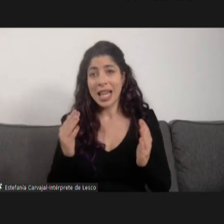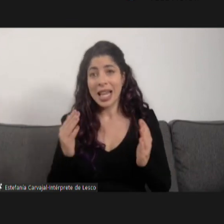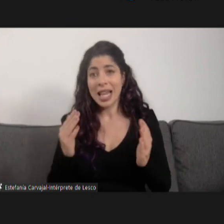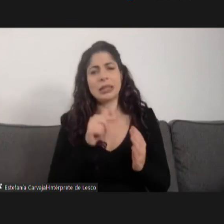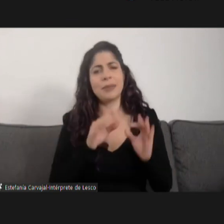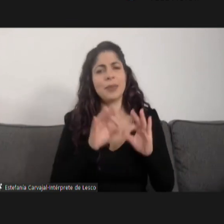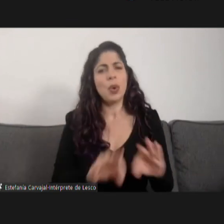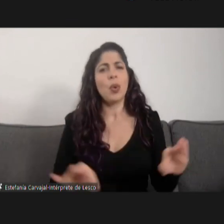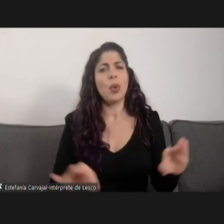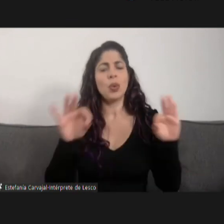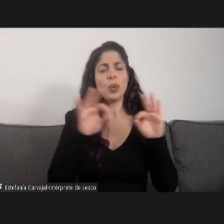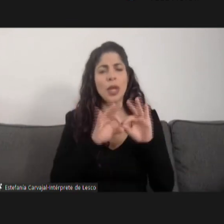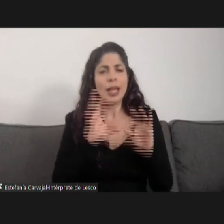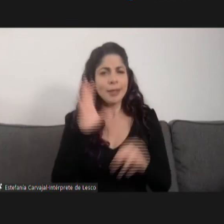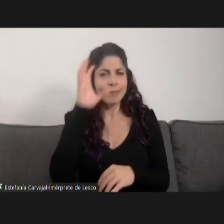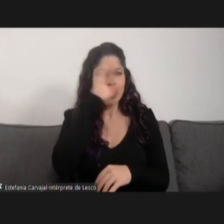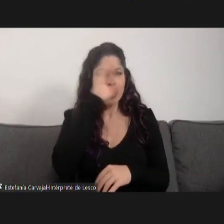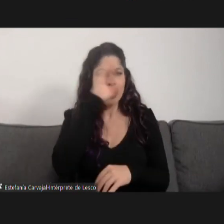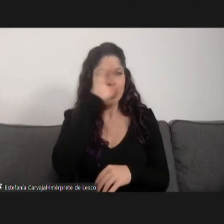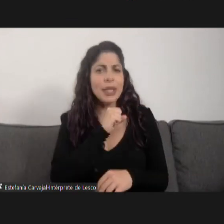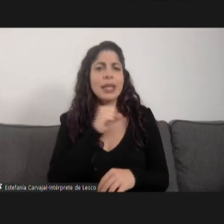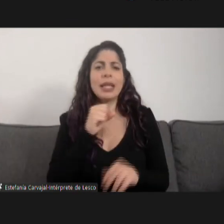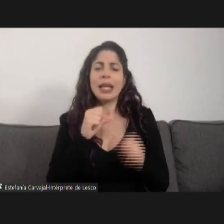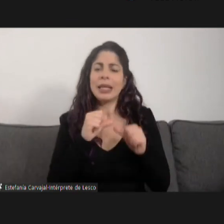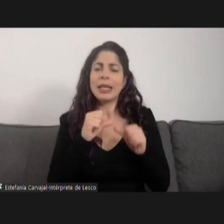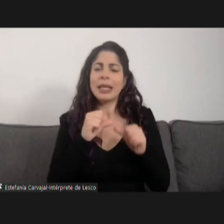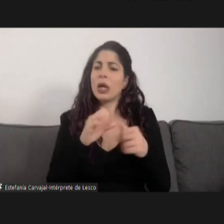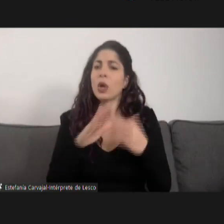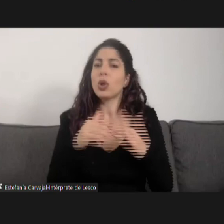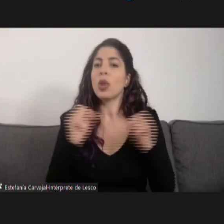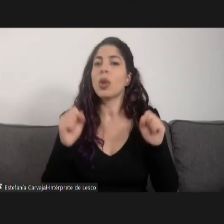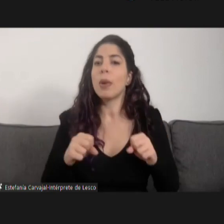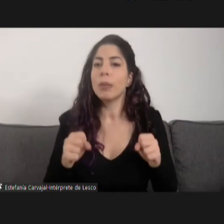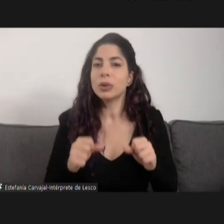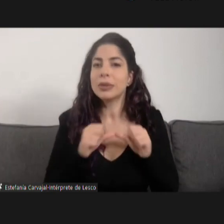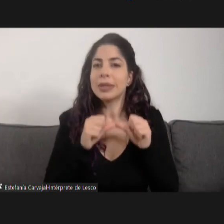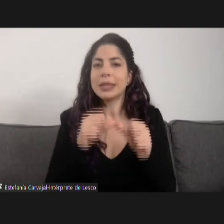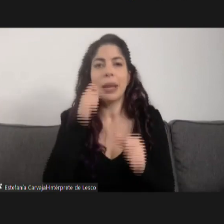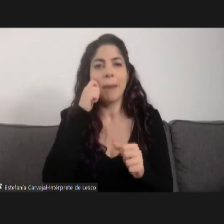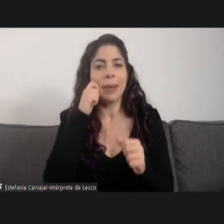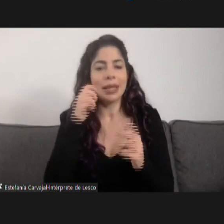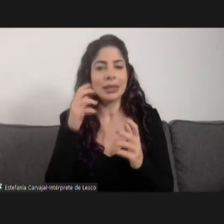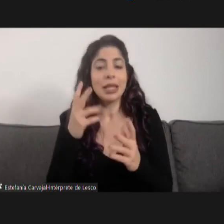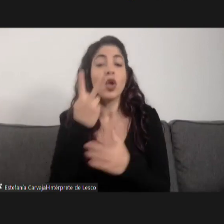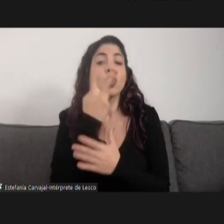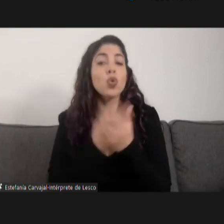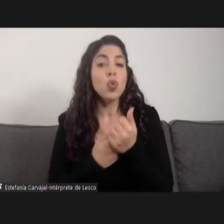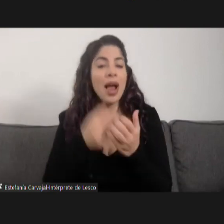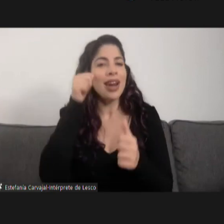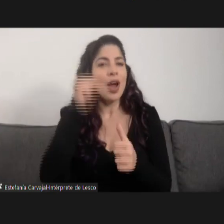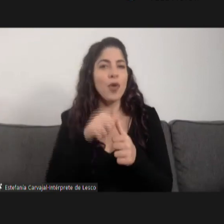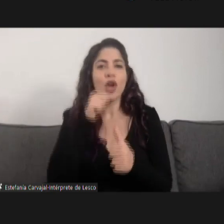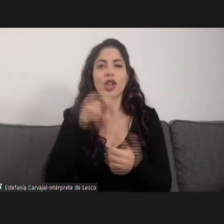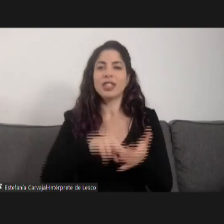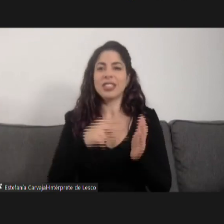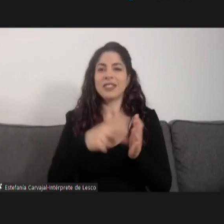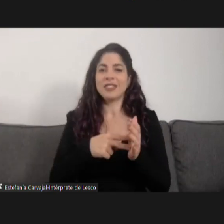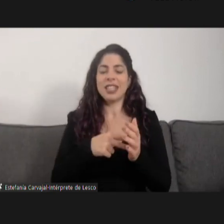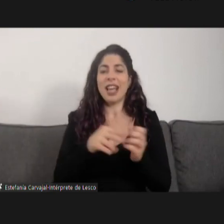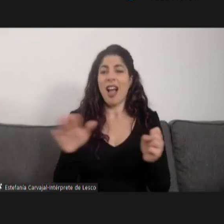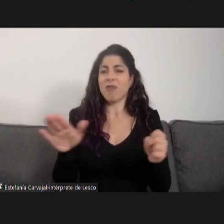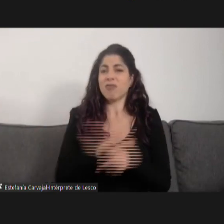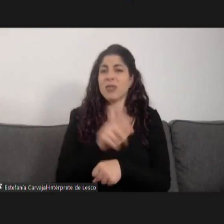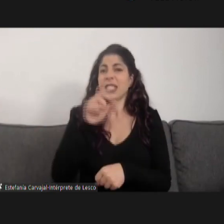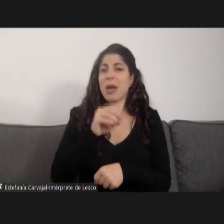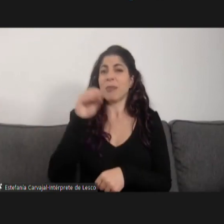importante considerarlo de mantener al máximo posible la presencialidad en la modalidad dual, porque recordemos que tampoco es que estamos en un momento de